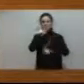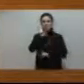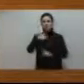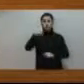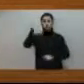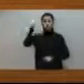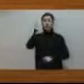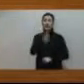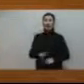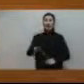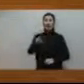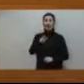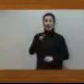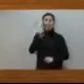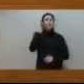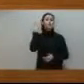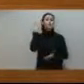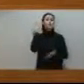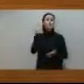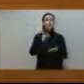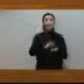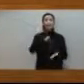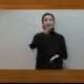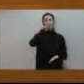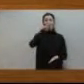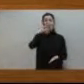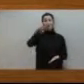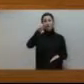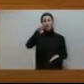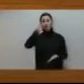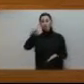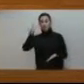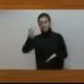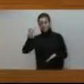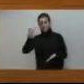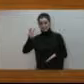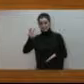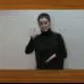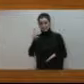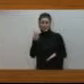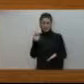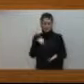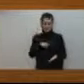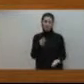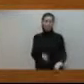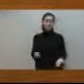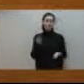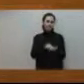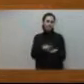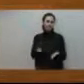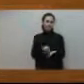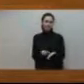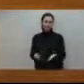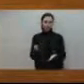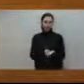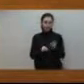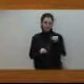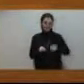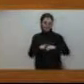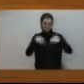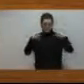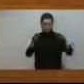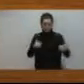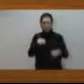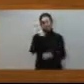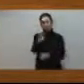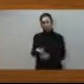se lo voy a repetir, nos lo habrán oído una vez, más de una vez en este salón de plenos. Tienen